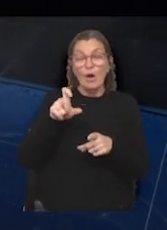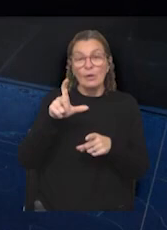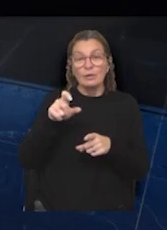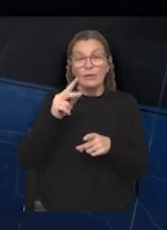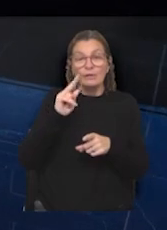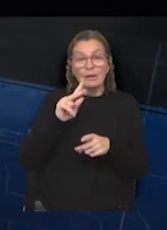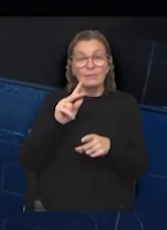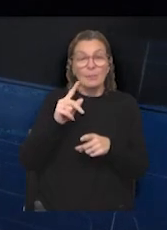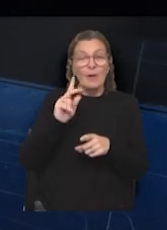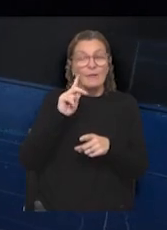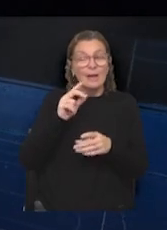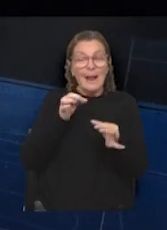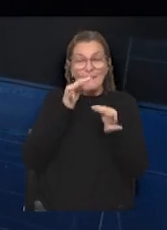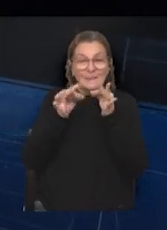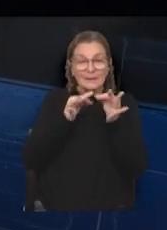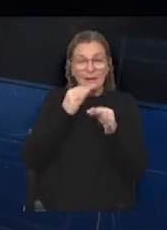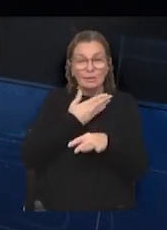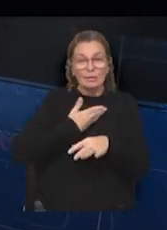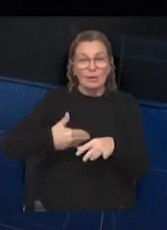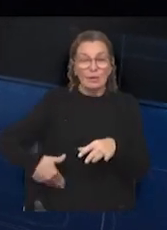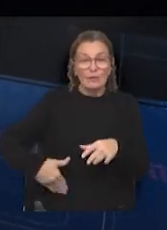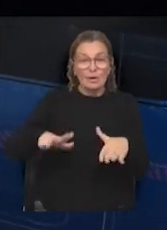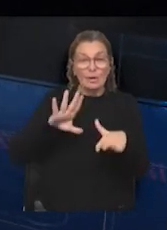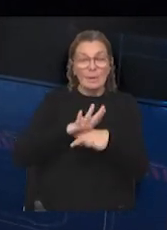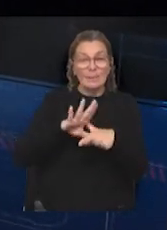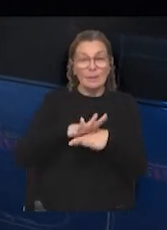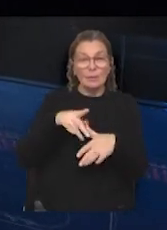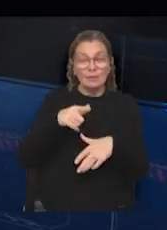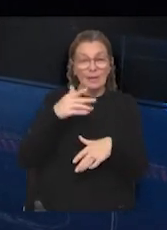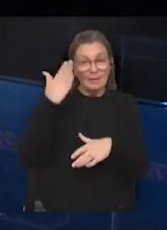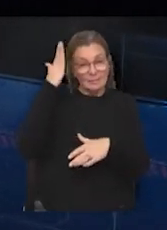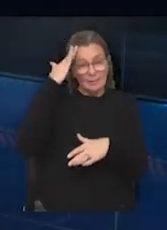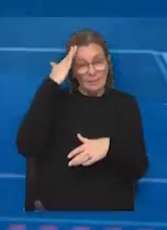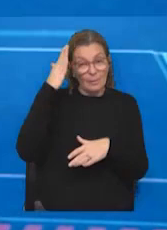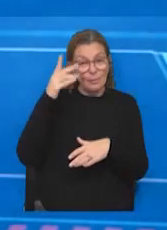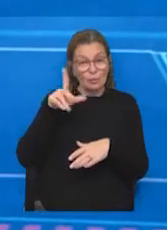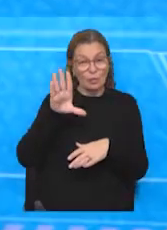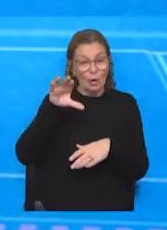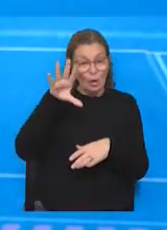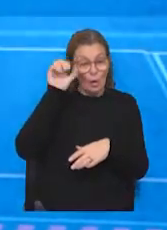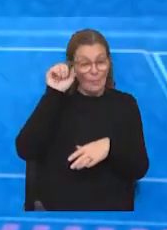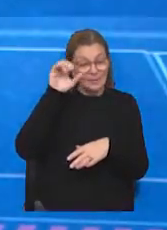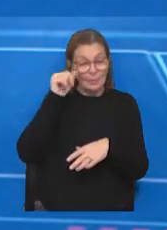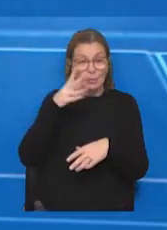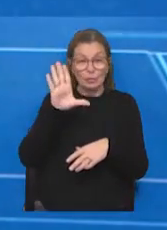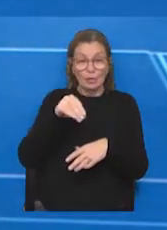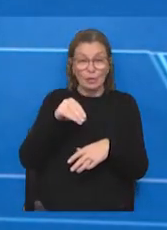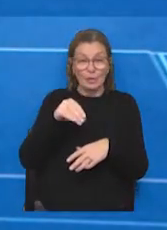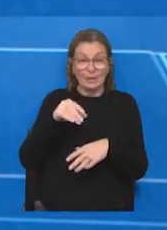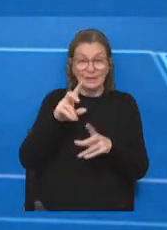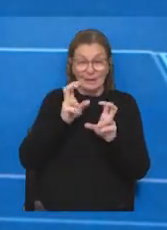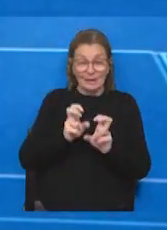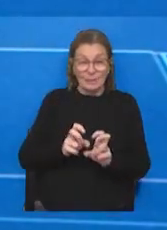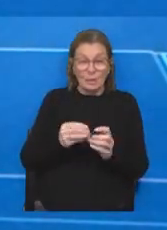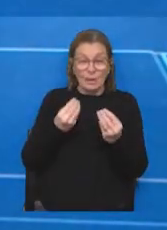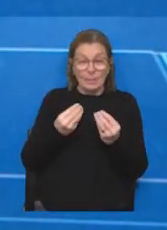vamos a escuchar los argumentos del gobierno del mides como ustedes saben aquí en lado B escuchamos todas las versiones todas las campanas y analizamos